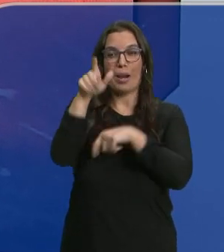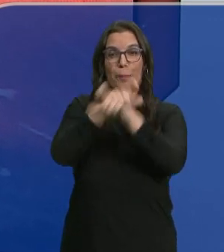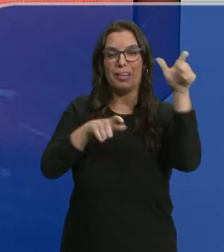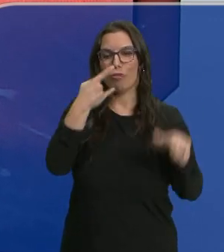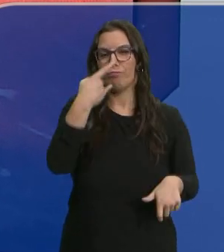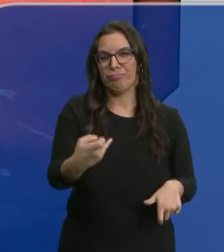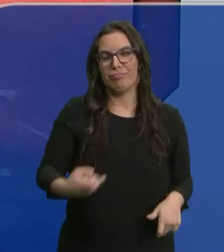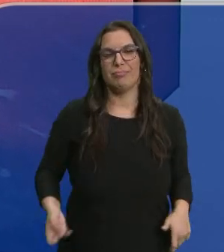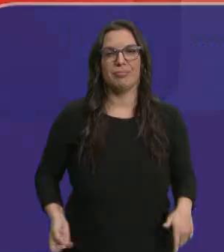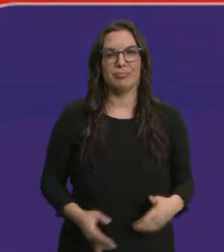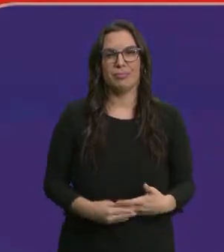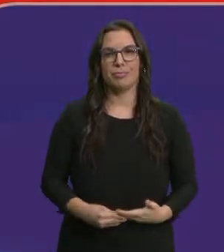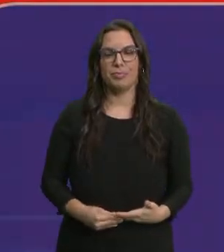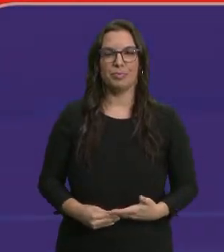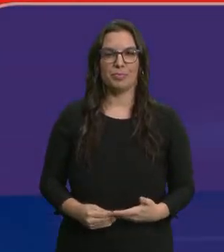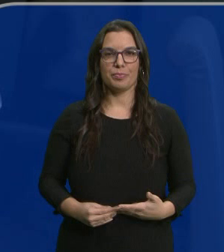comensal.